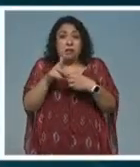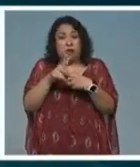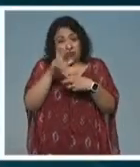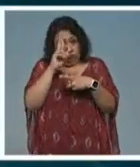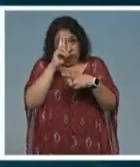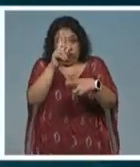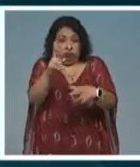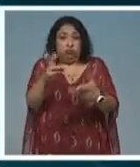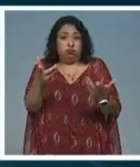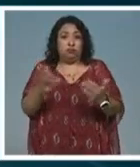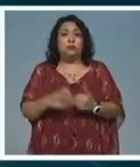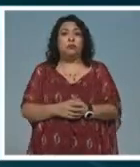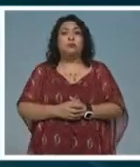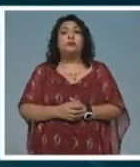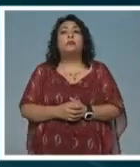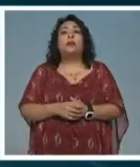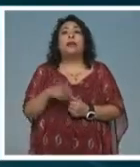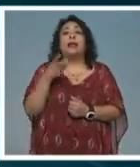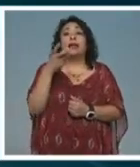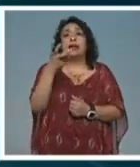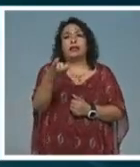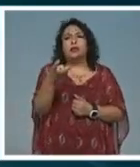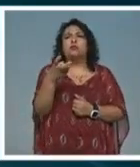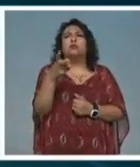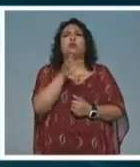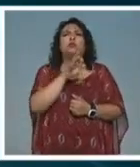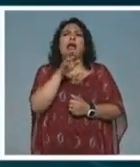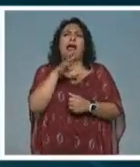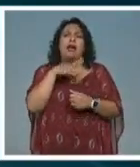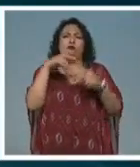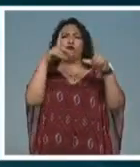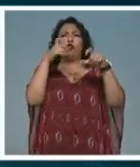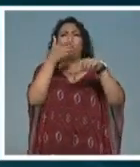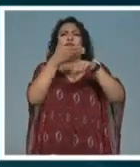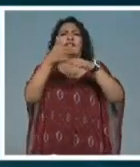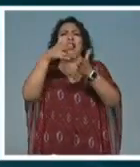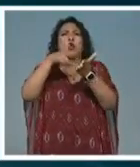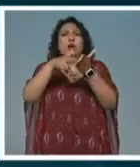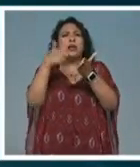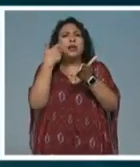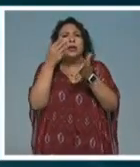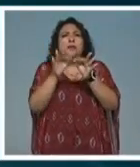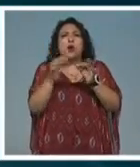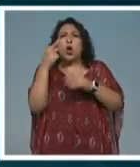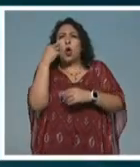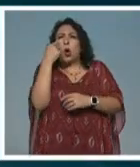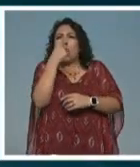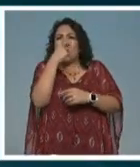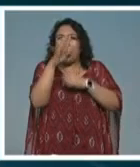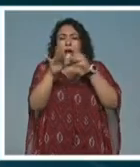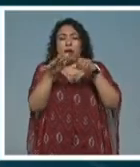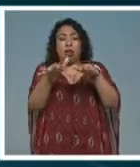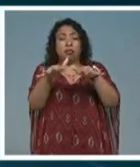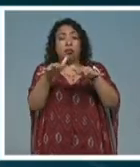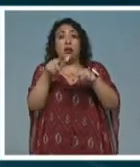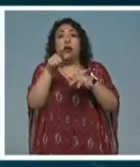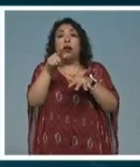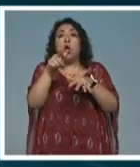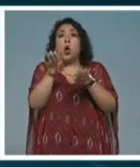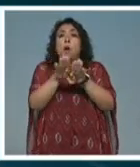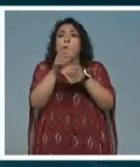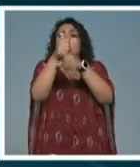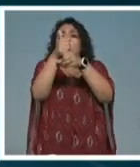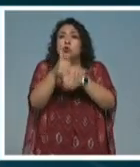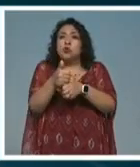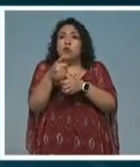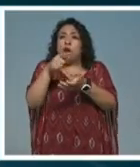su existencia. Para ello, se vale del blanco y negro, en donde busca destacar los ojos de los animales y el sufrimiento que